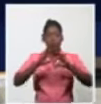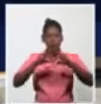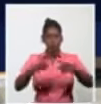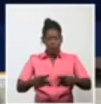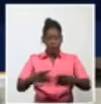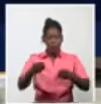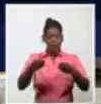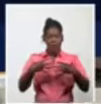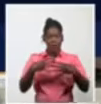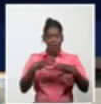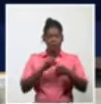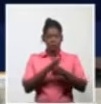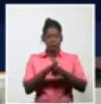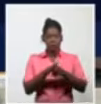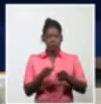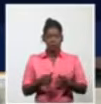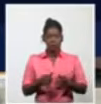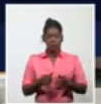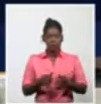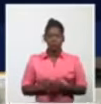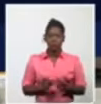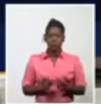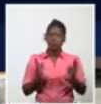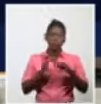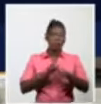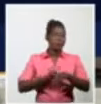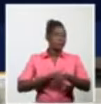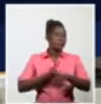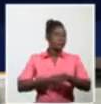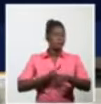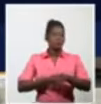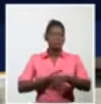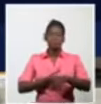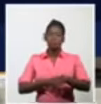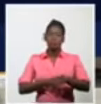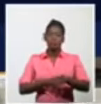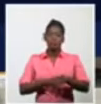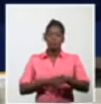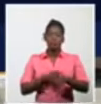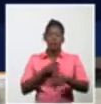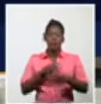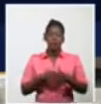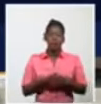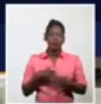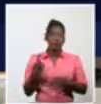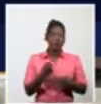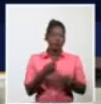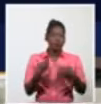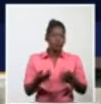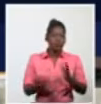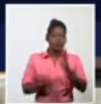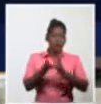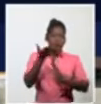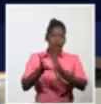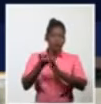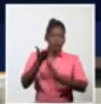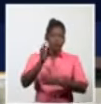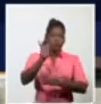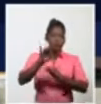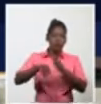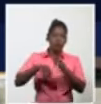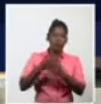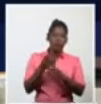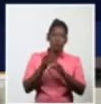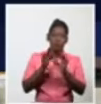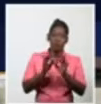Nosotros estamos teniendo nuestras primeras altas a la cuestión de 15 días. Son casos que muchos están todavía en